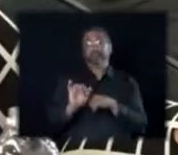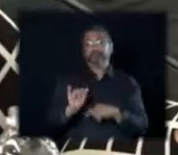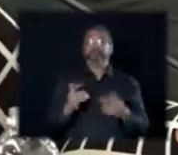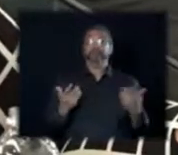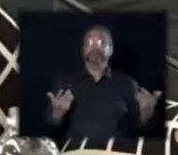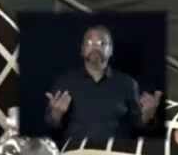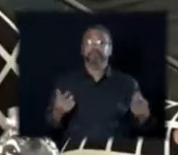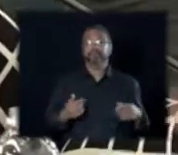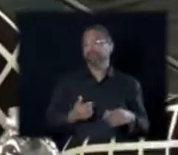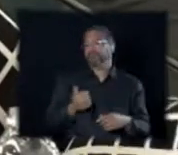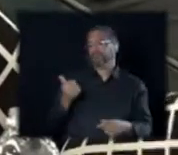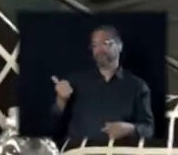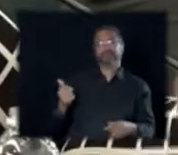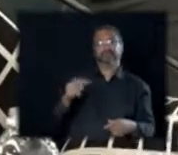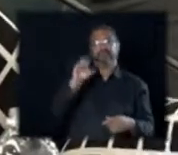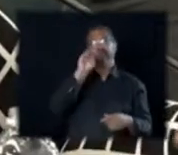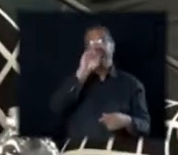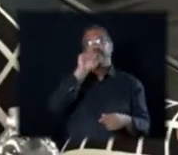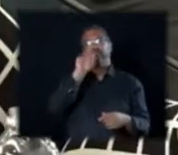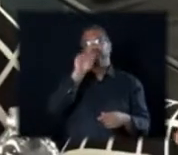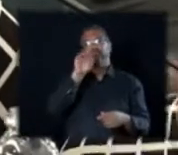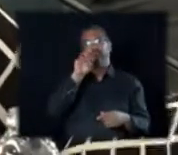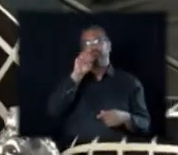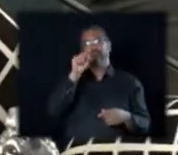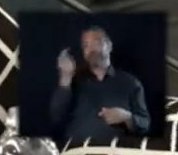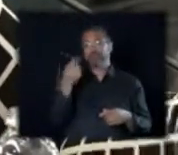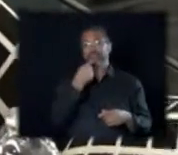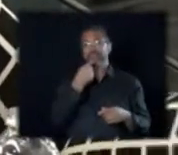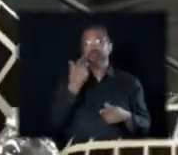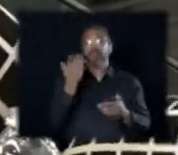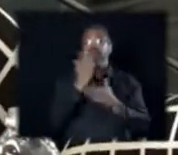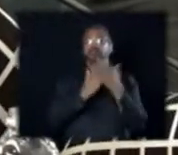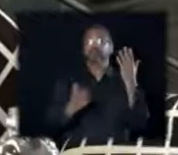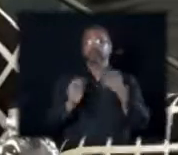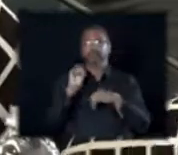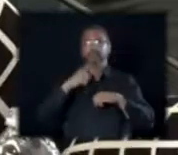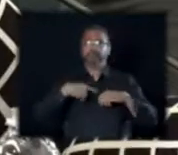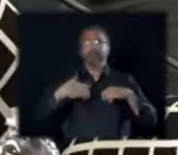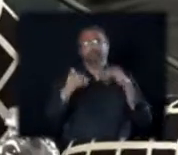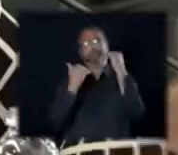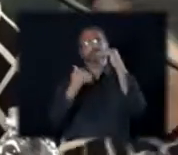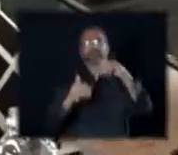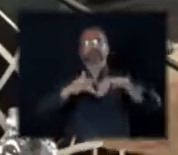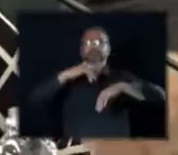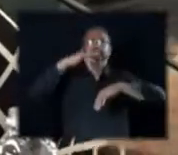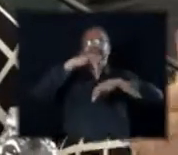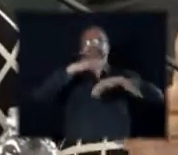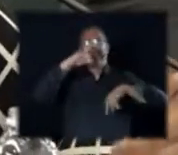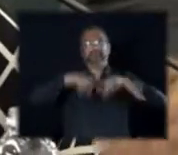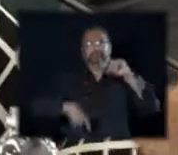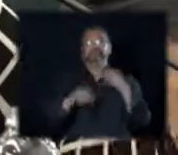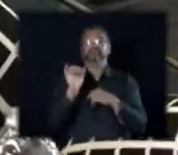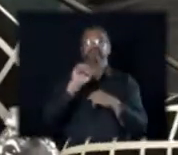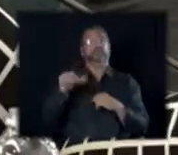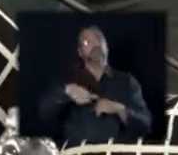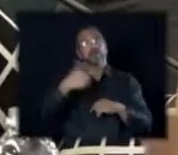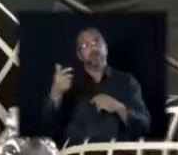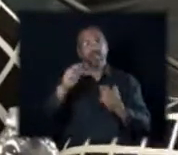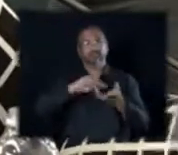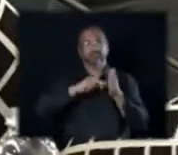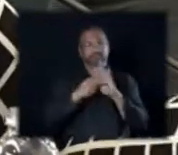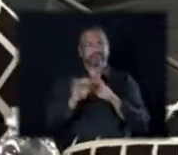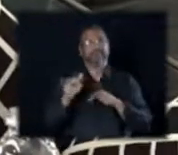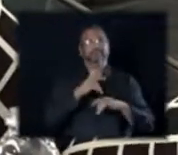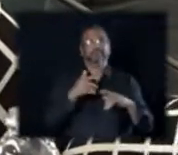Estoy de acuerdo también con lo que dijo la señora Matos Santos, de que hay restricciones que son realmente restricciones, pero hay otras restricciones que